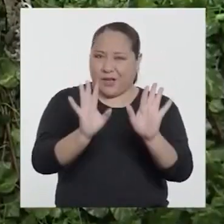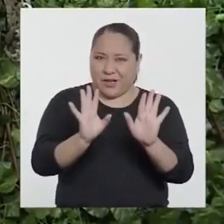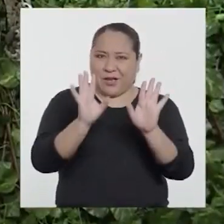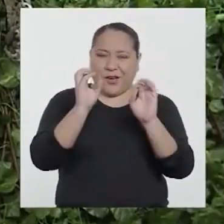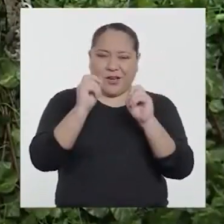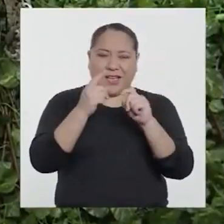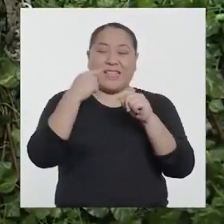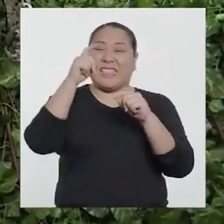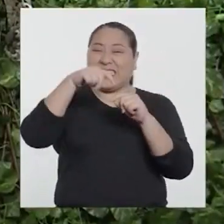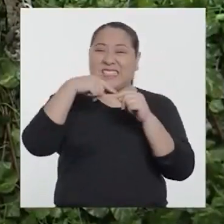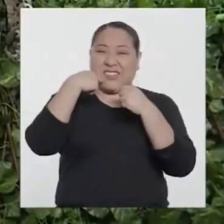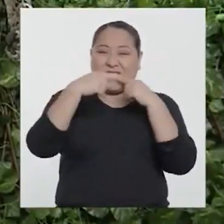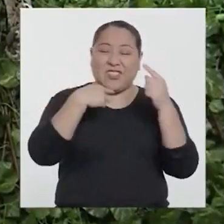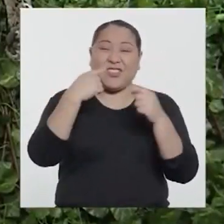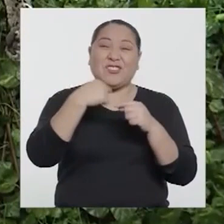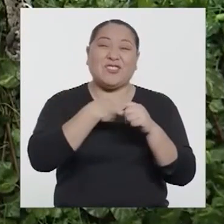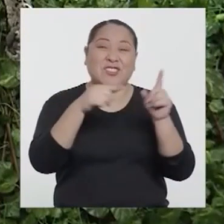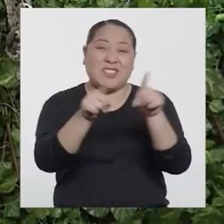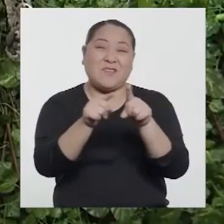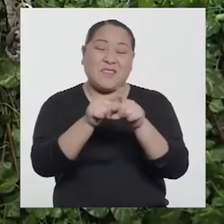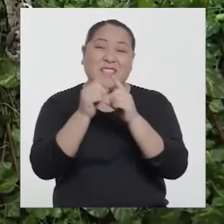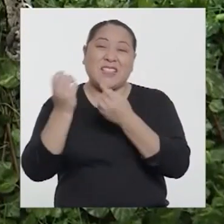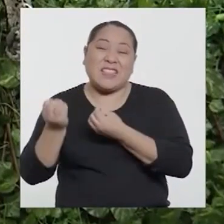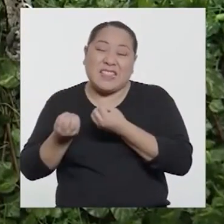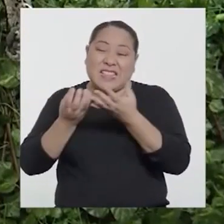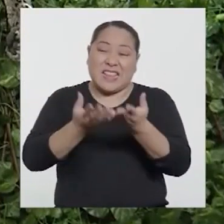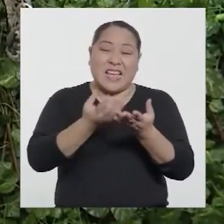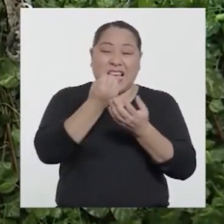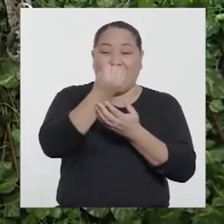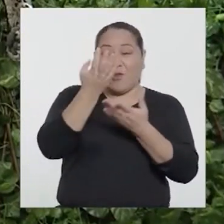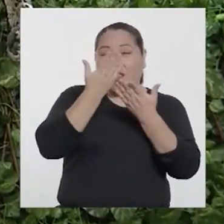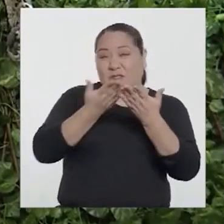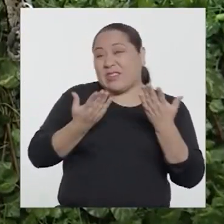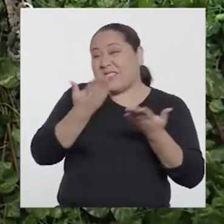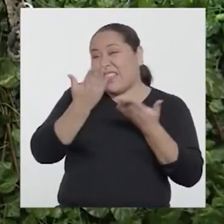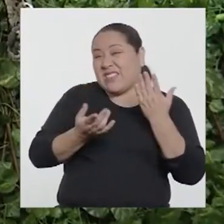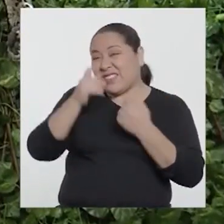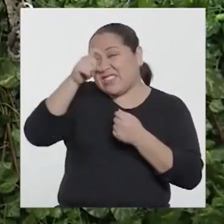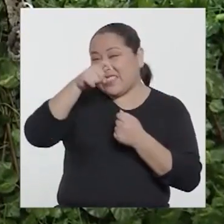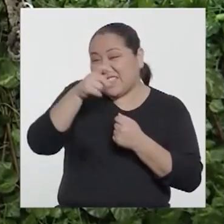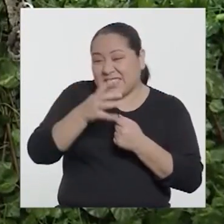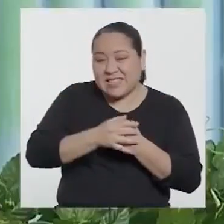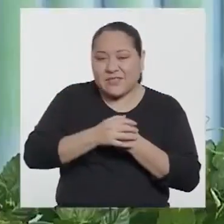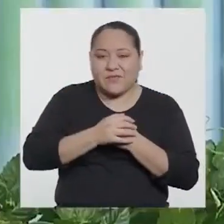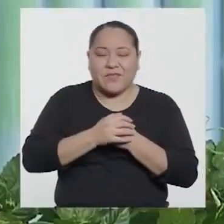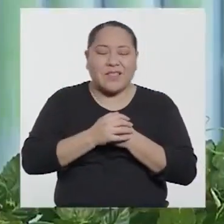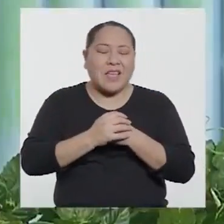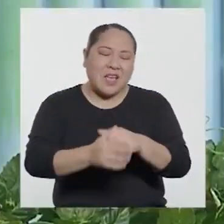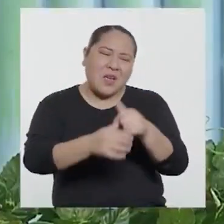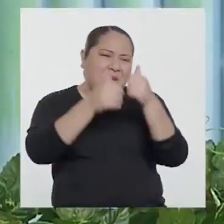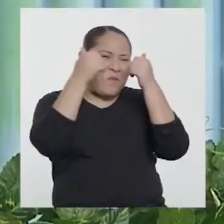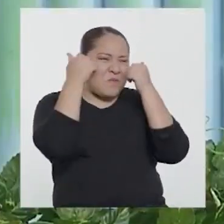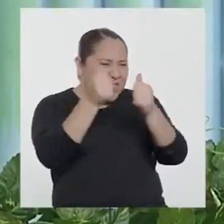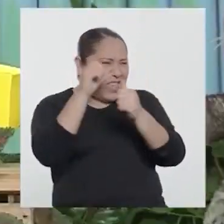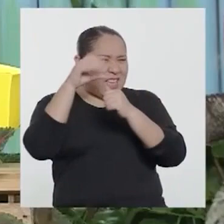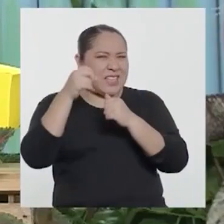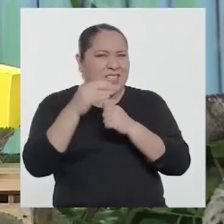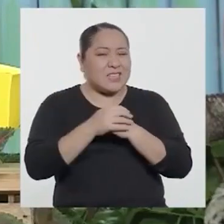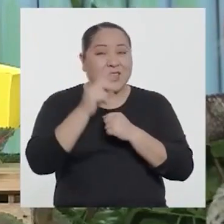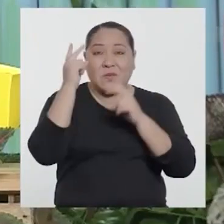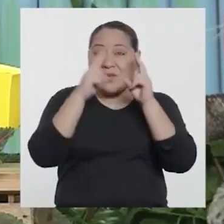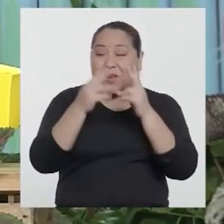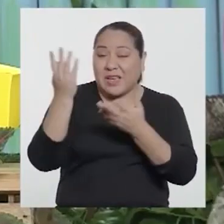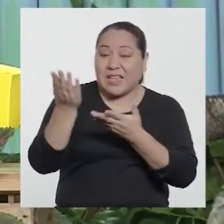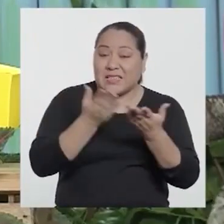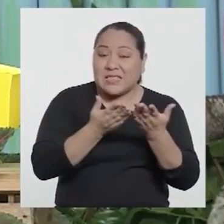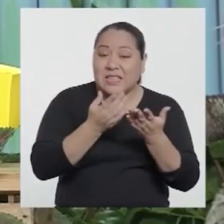Bueno, tengo que contarles que yo también traje algunas cositas por si las necesitábamos. ¡Genial, Chechi!